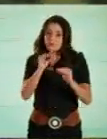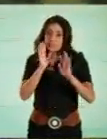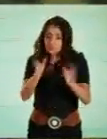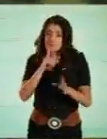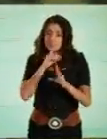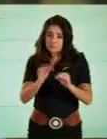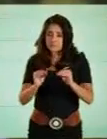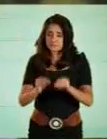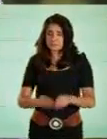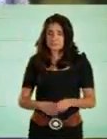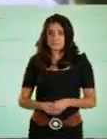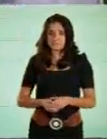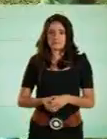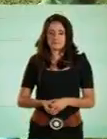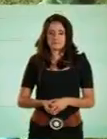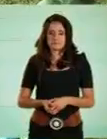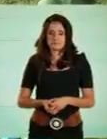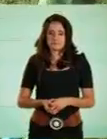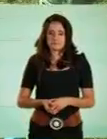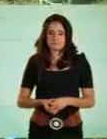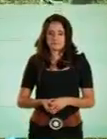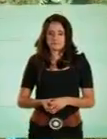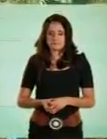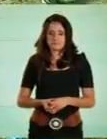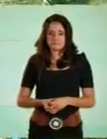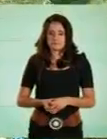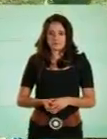Shh, silencio.